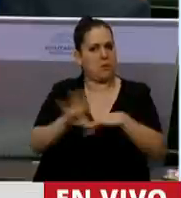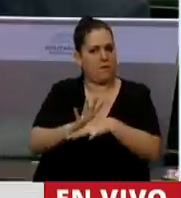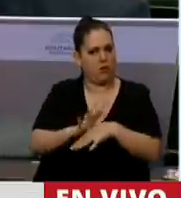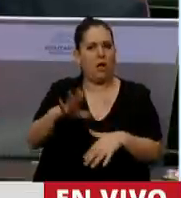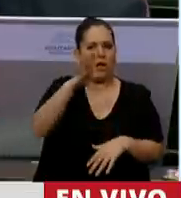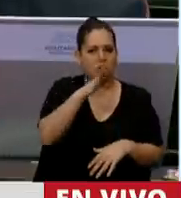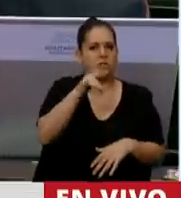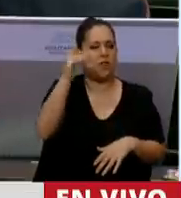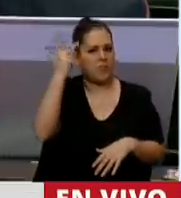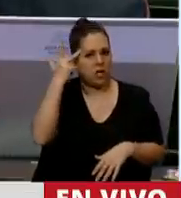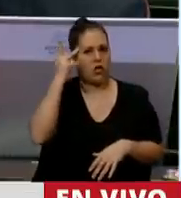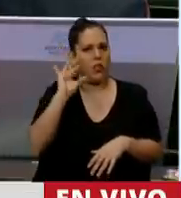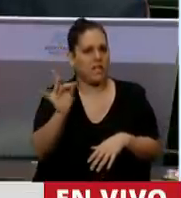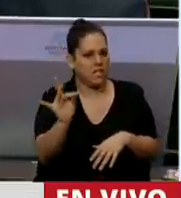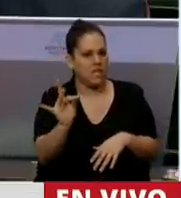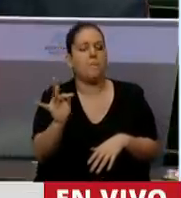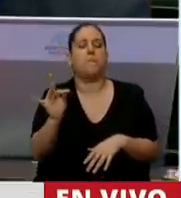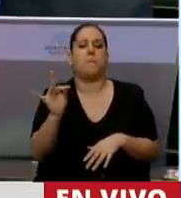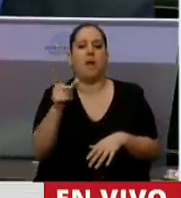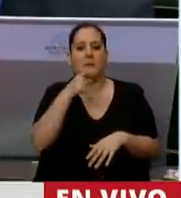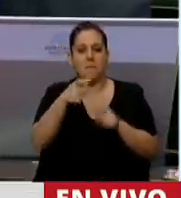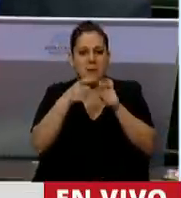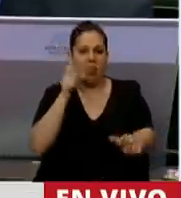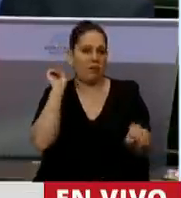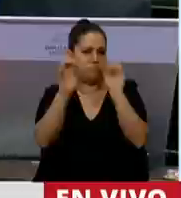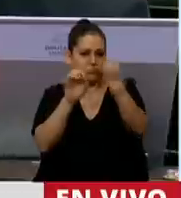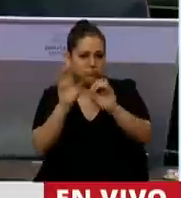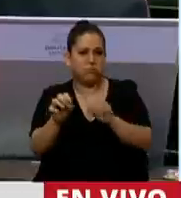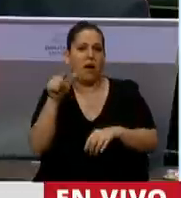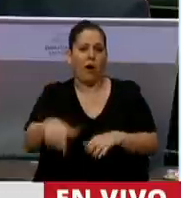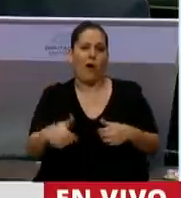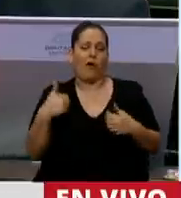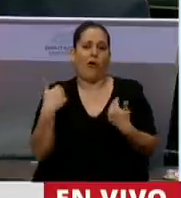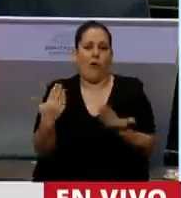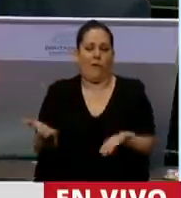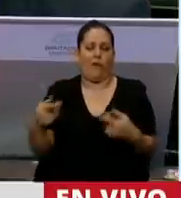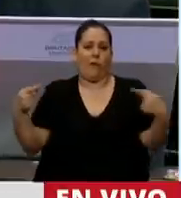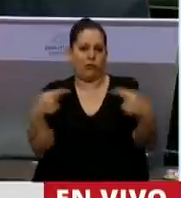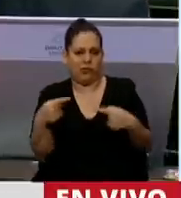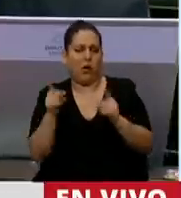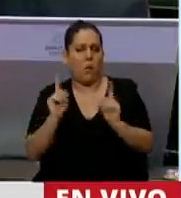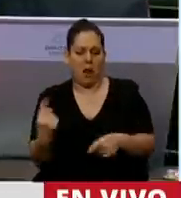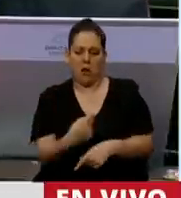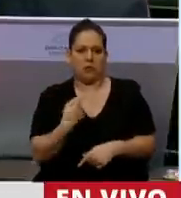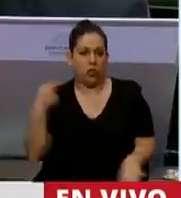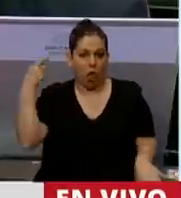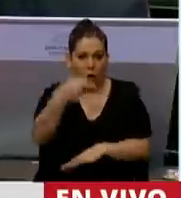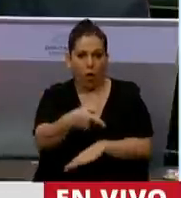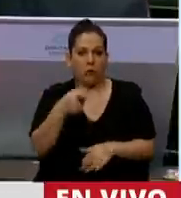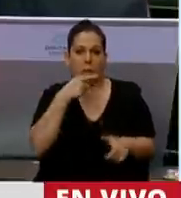diciembre, en este recinto, volaron piedras desde la banca hoy oficialista antes opositora. Nosotros nunca vamos a tirar